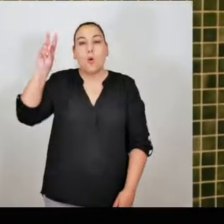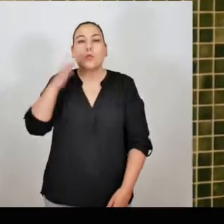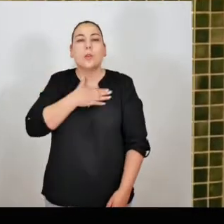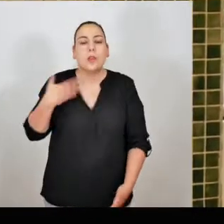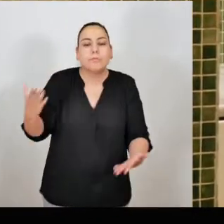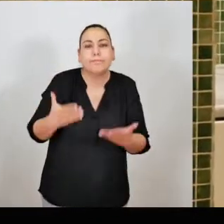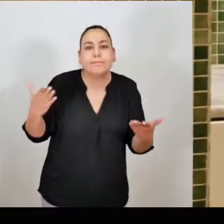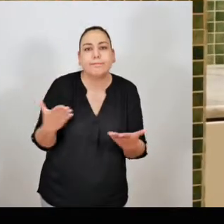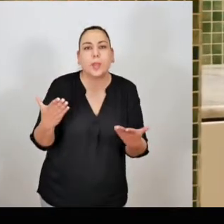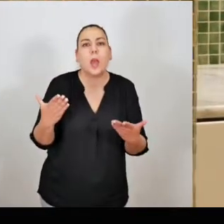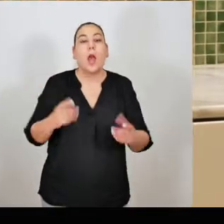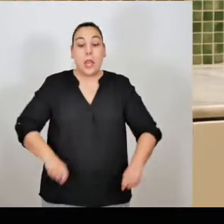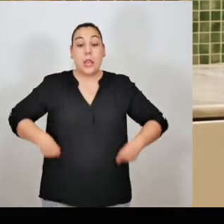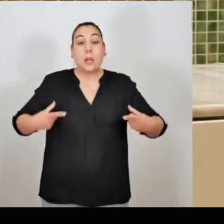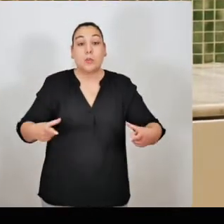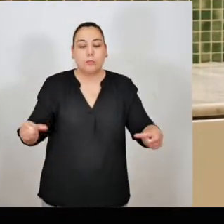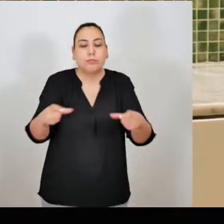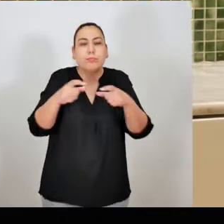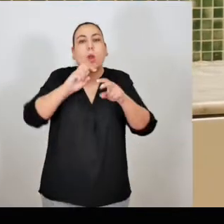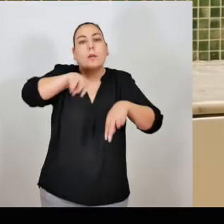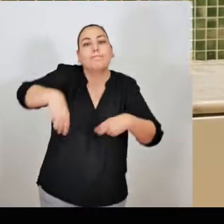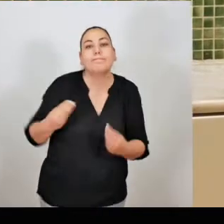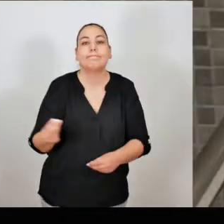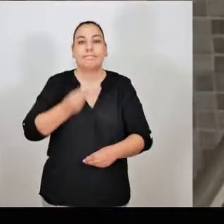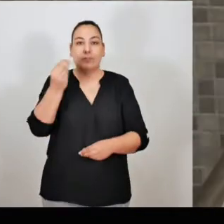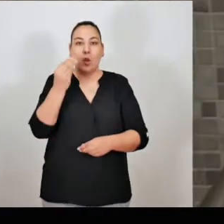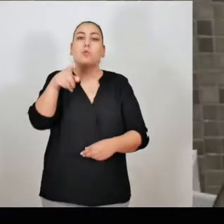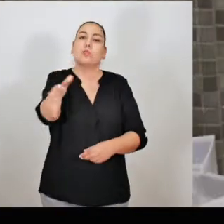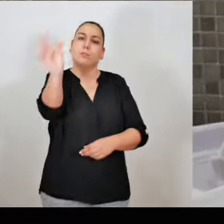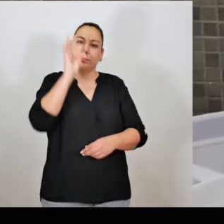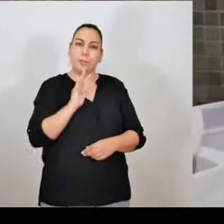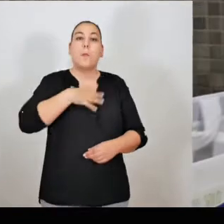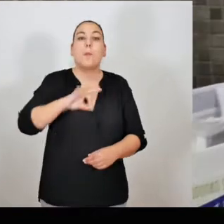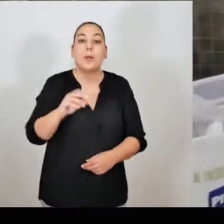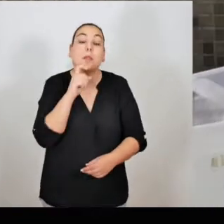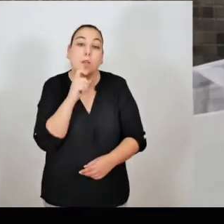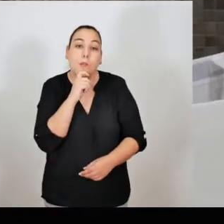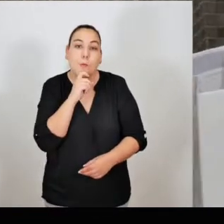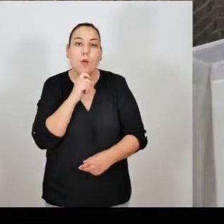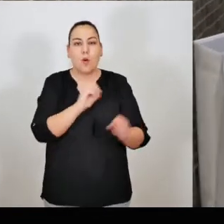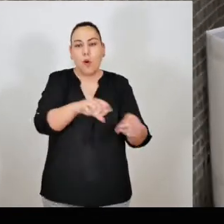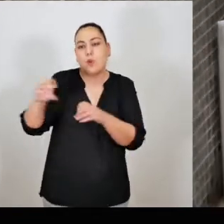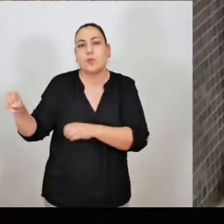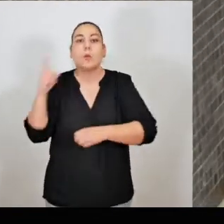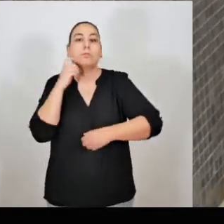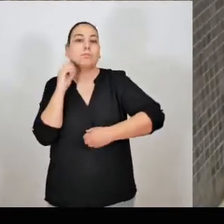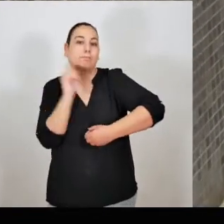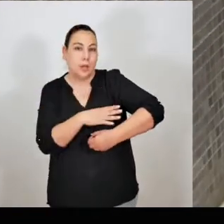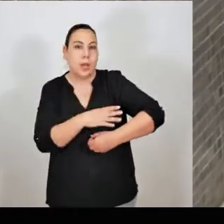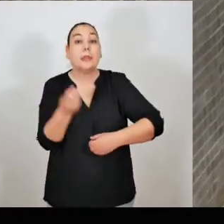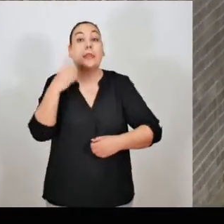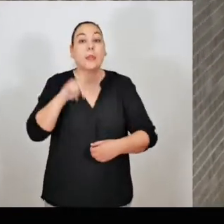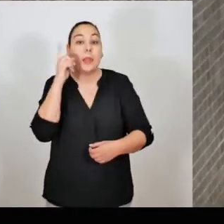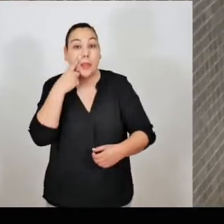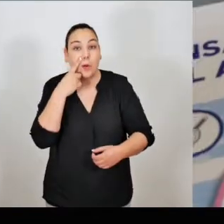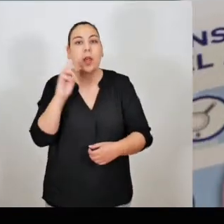Súmate tú también a la iniciativa de Naciones Unidas para la recuperación de los ecosistemas con hábitos de ahorro en el consumo y teniendo presente que